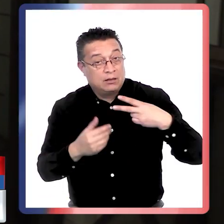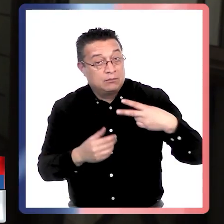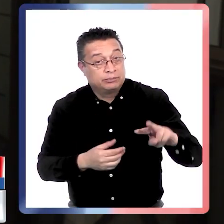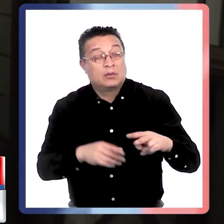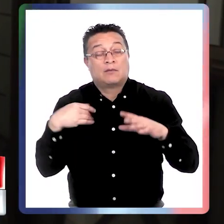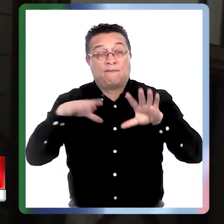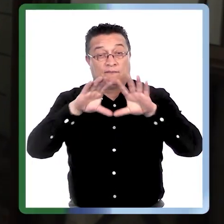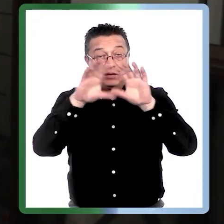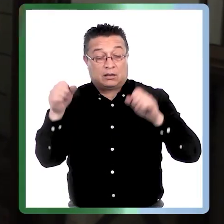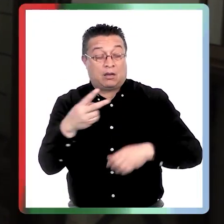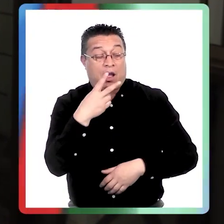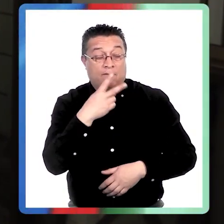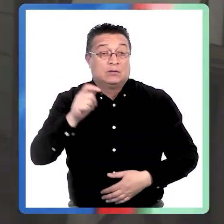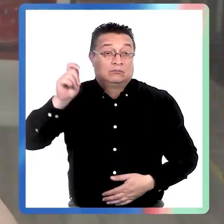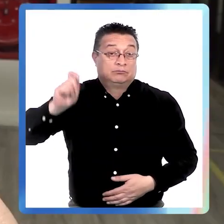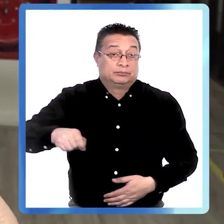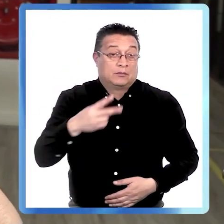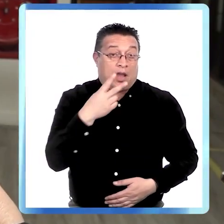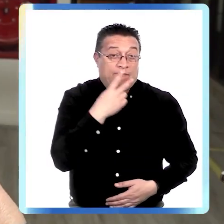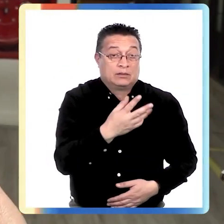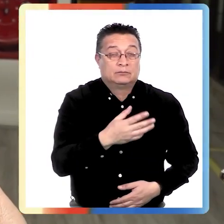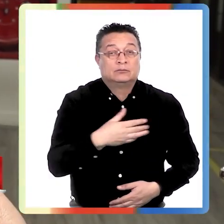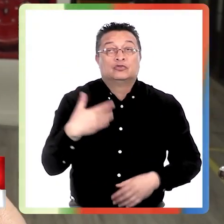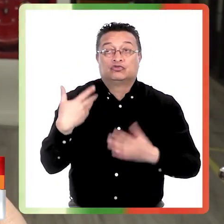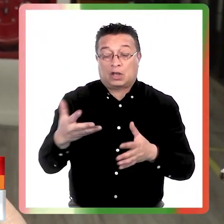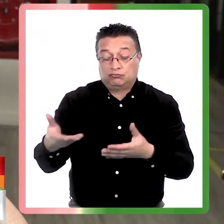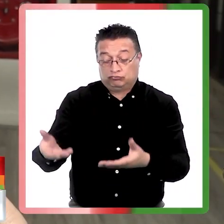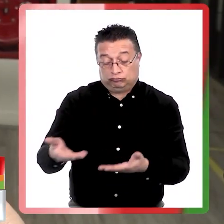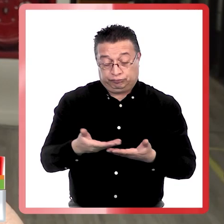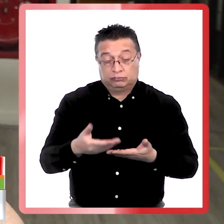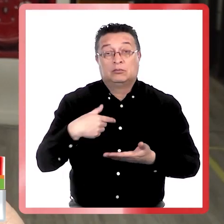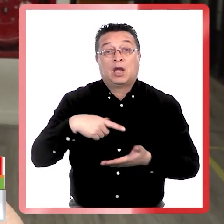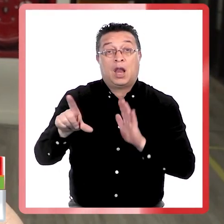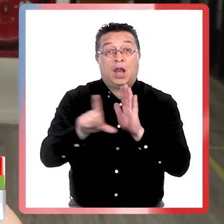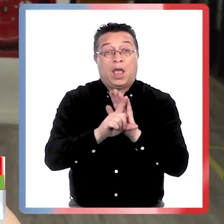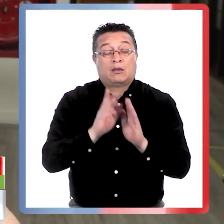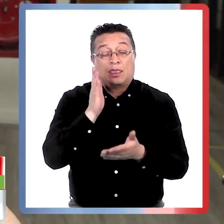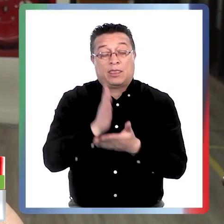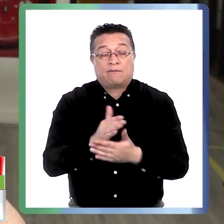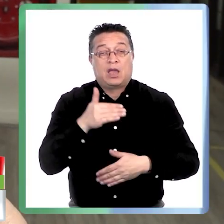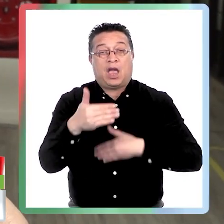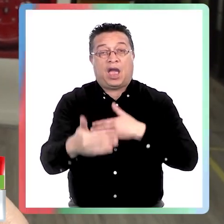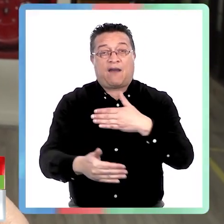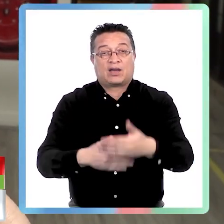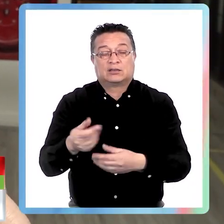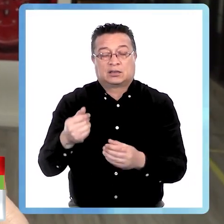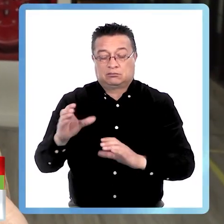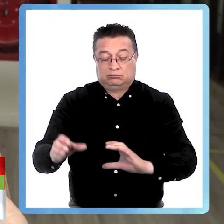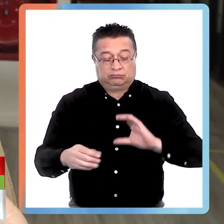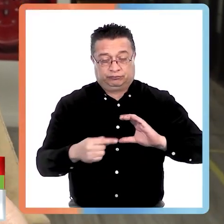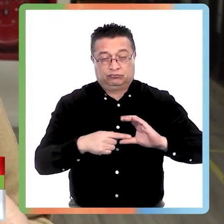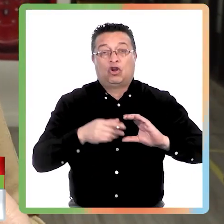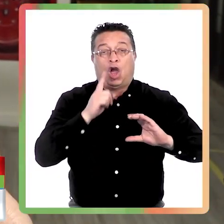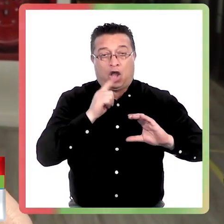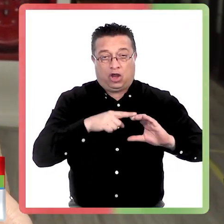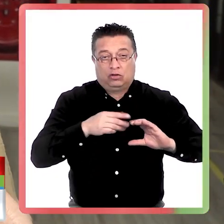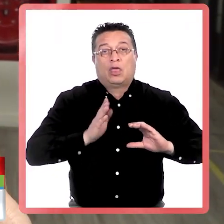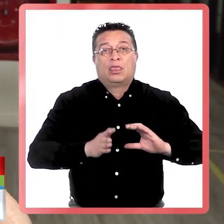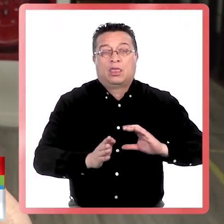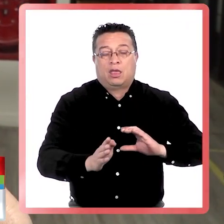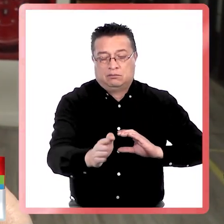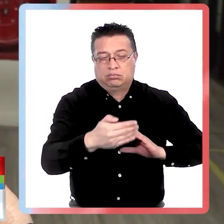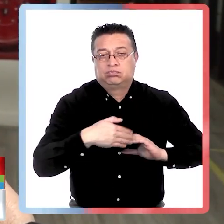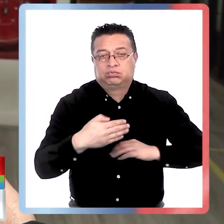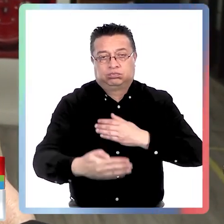hacer, fiscalía después tendrá que resolver. Lo que tenemos, lo que nos mandata la ley es seguir avanzando con el presupuesto que tenemos y lo que tenemos